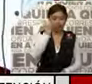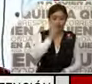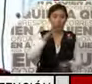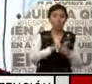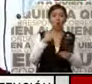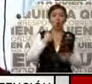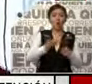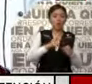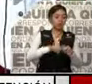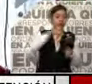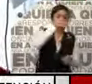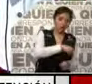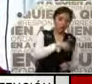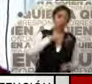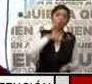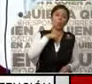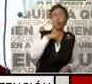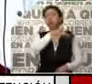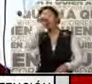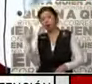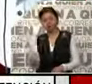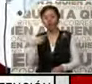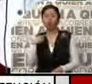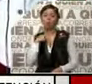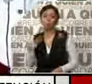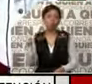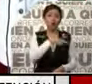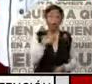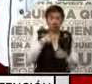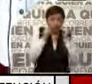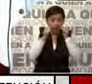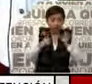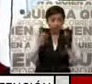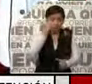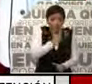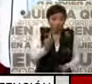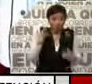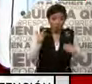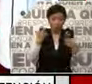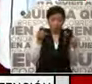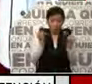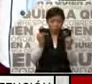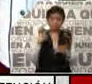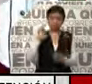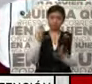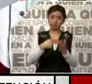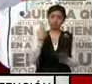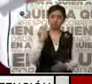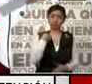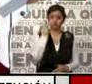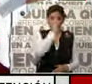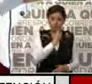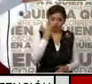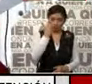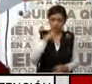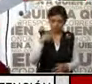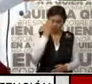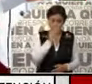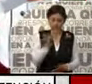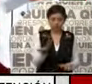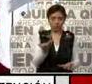un hospital a otro, pero lamentablemente no le dan atención y tampoco les han hecho esos estudios que realmente le hacen falta. Así es. Bueno,